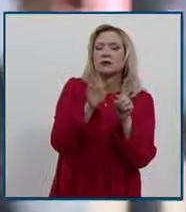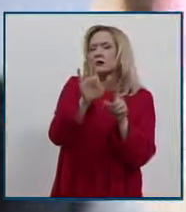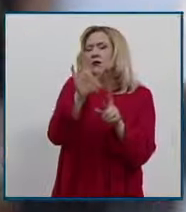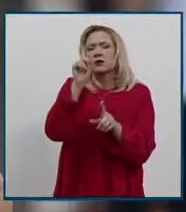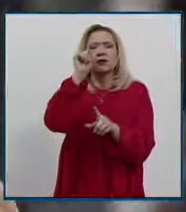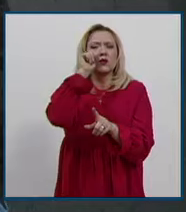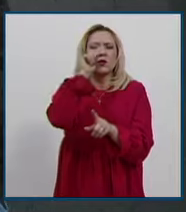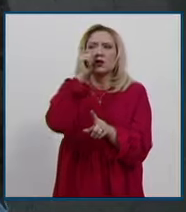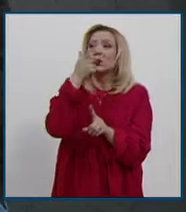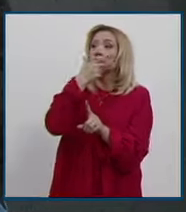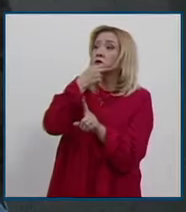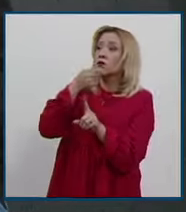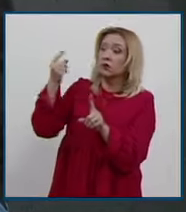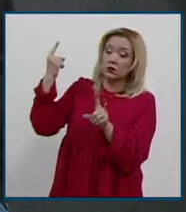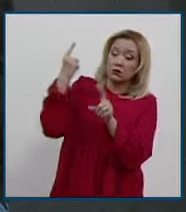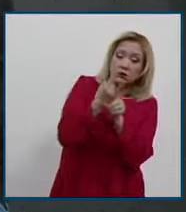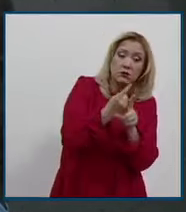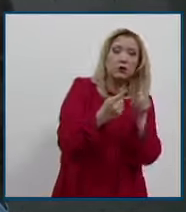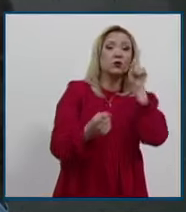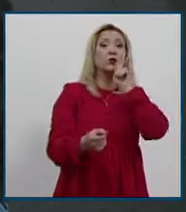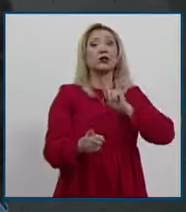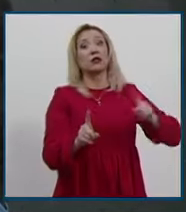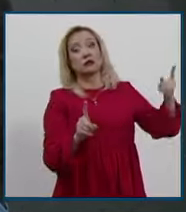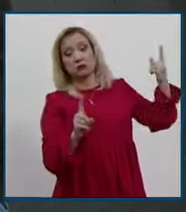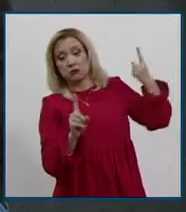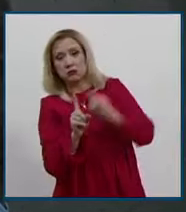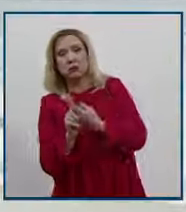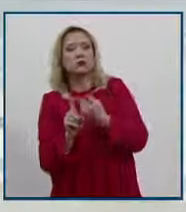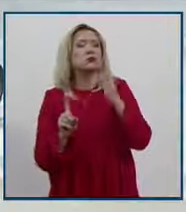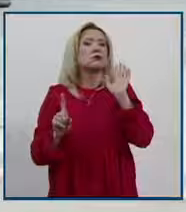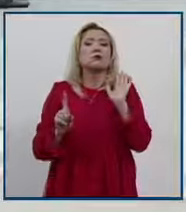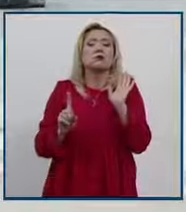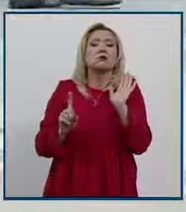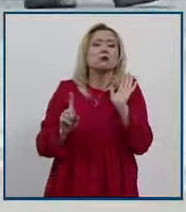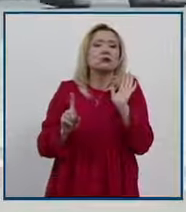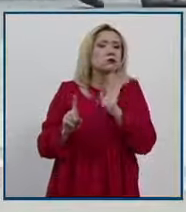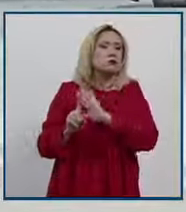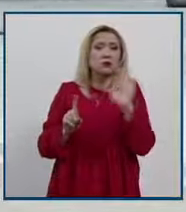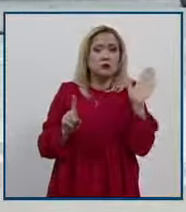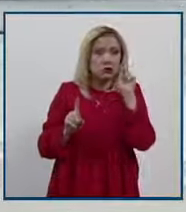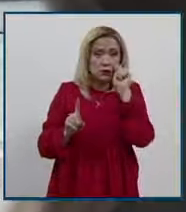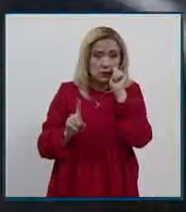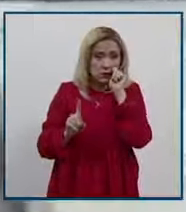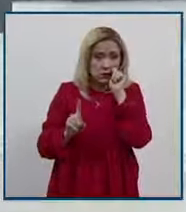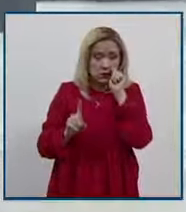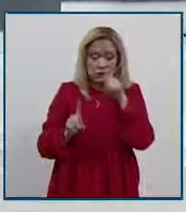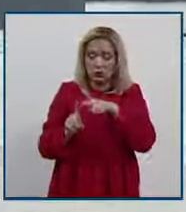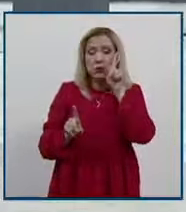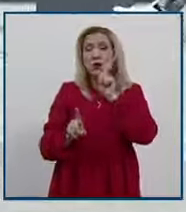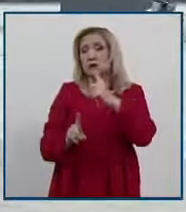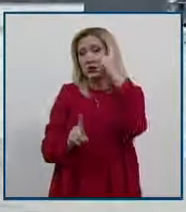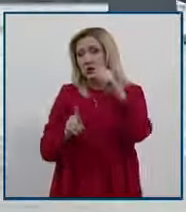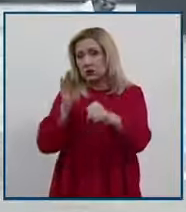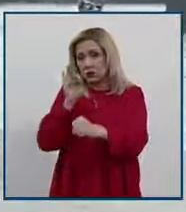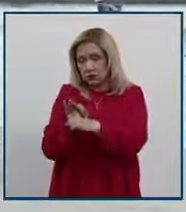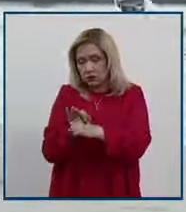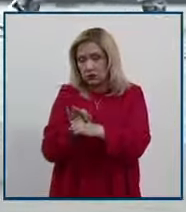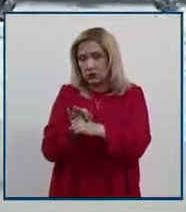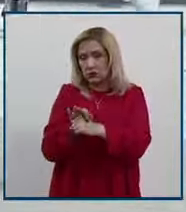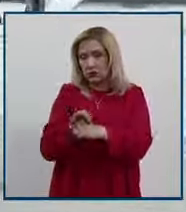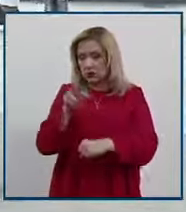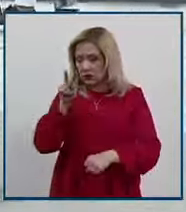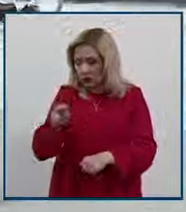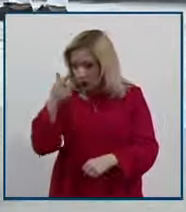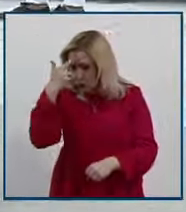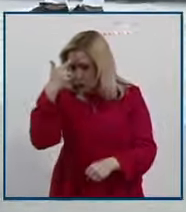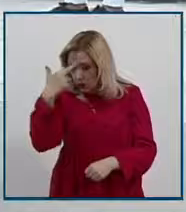del agresor siempre que se cumplan los supuestos de procedencia para hacerlo es decir que se acredite un contexto de violencia